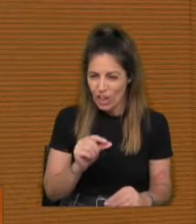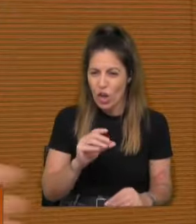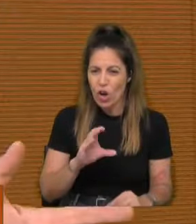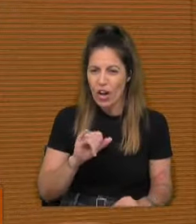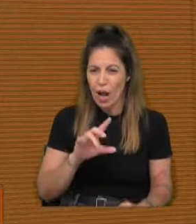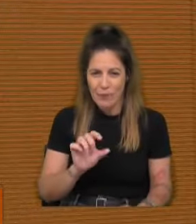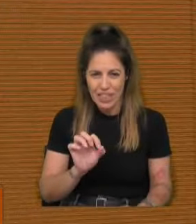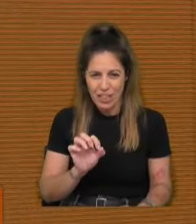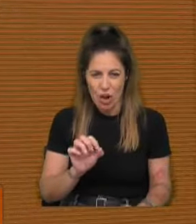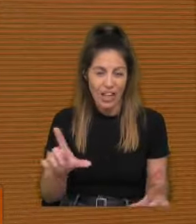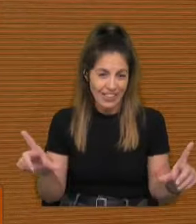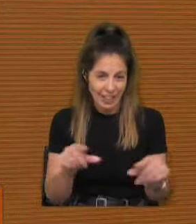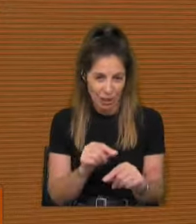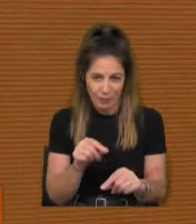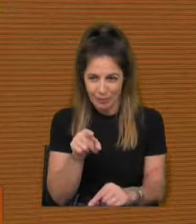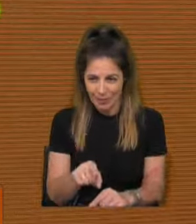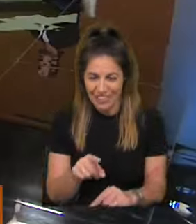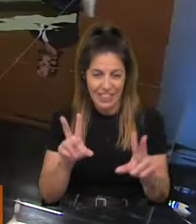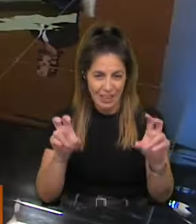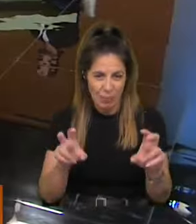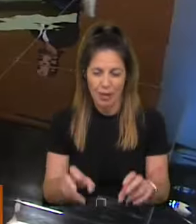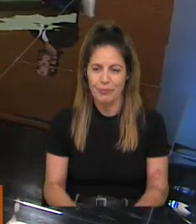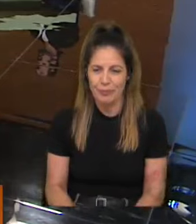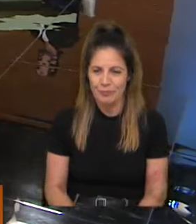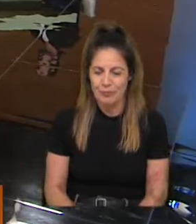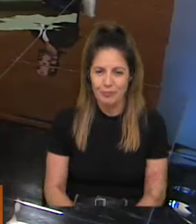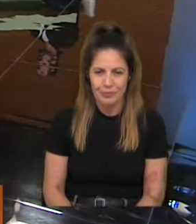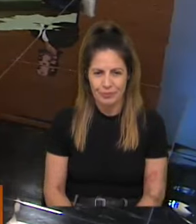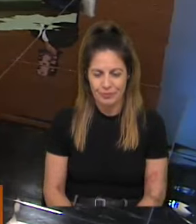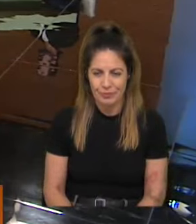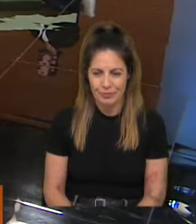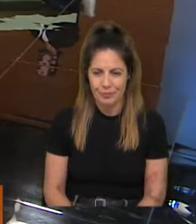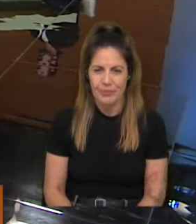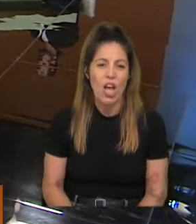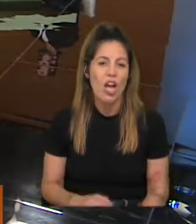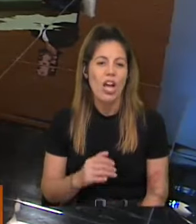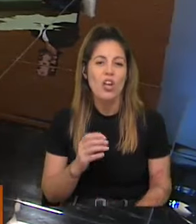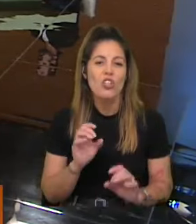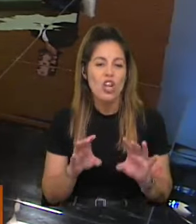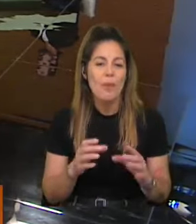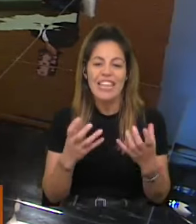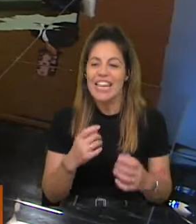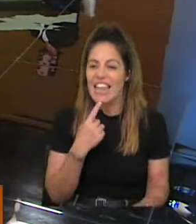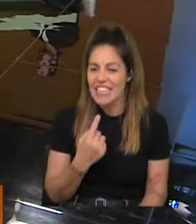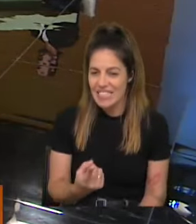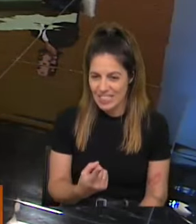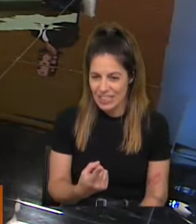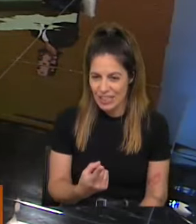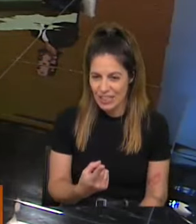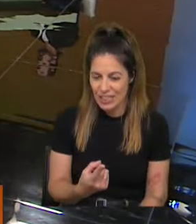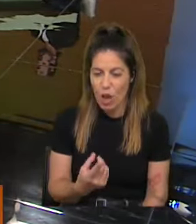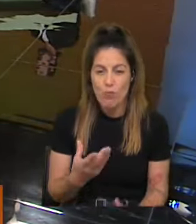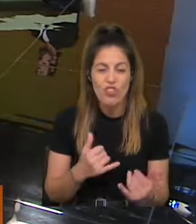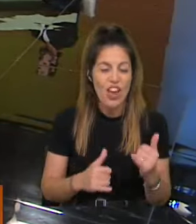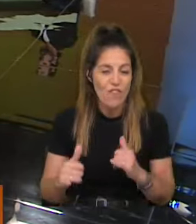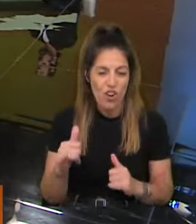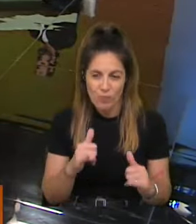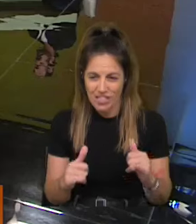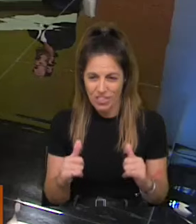algo por decir y cerramos con sommaruga este tema Bueno no más comentar una cosa que me quedó a la pasada este entre tanta información